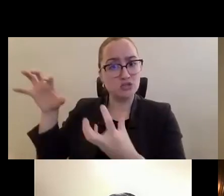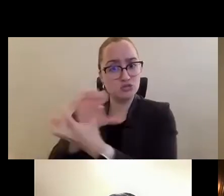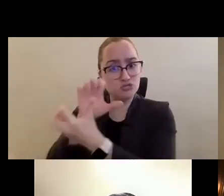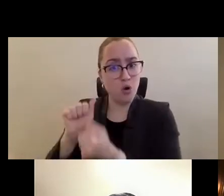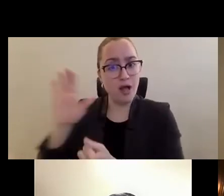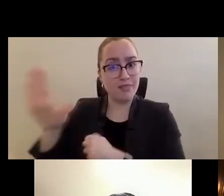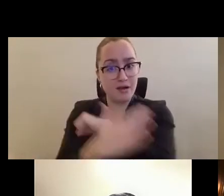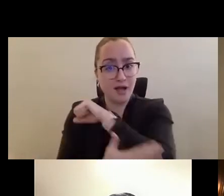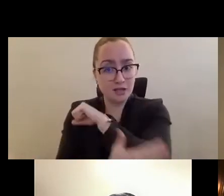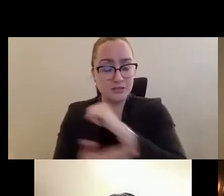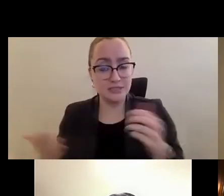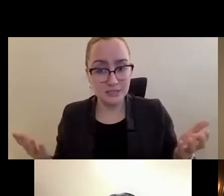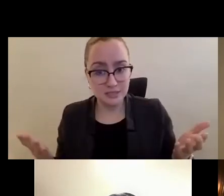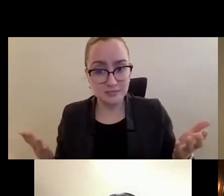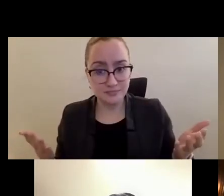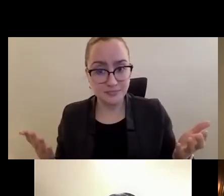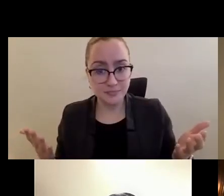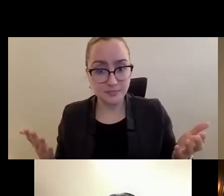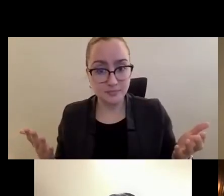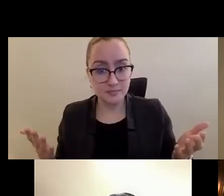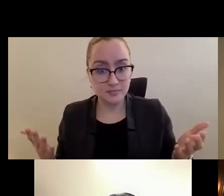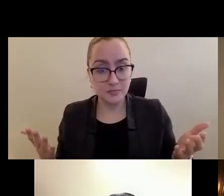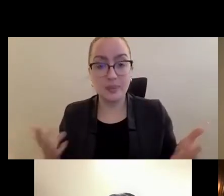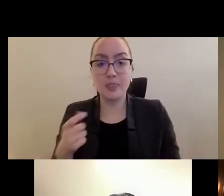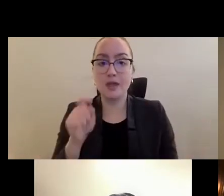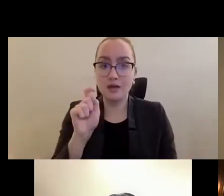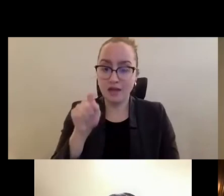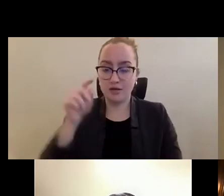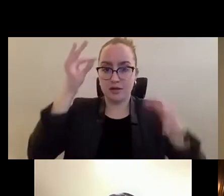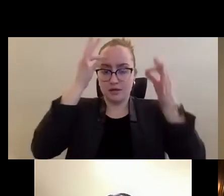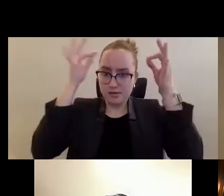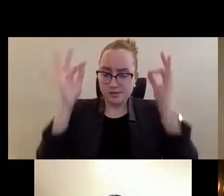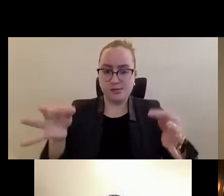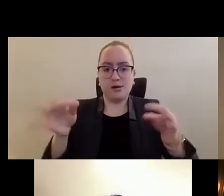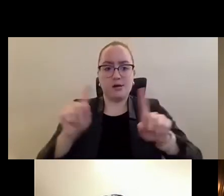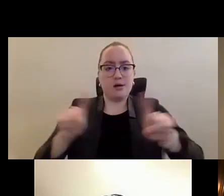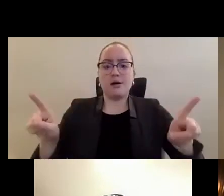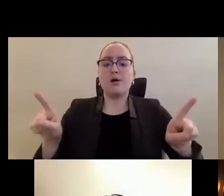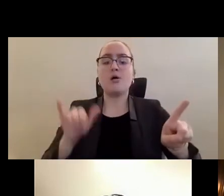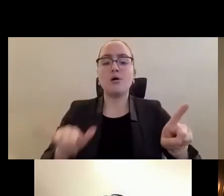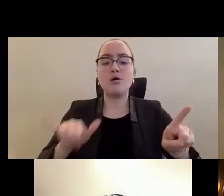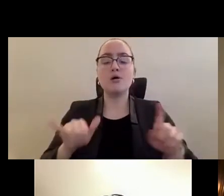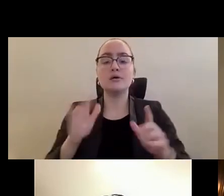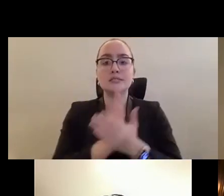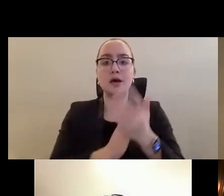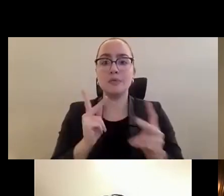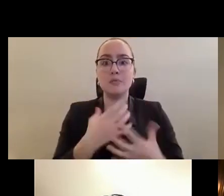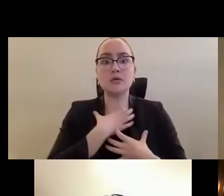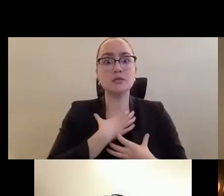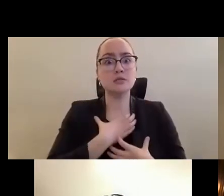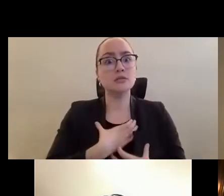venir a Estados Unidos. ¿Y por qué es eso? Porque Estados Unidos ayudó a fomentar esta guerra y a destruir